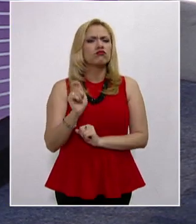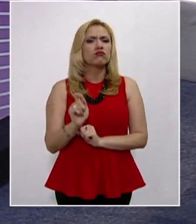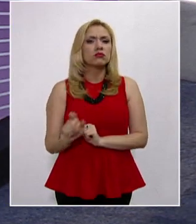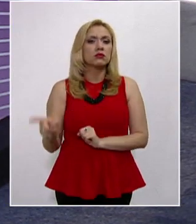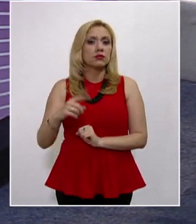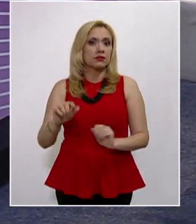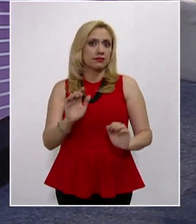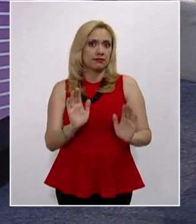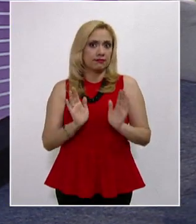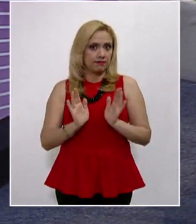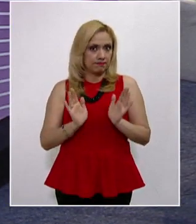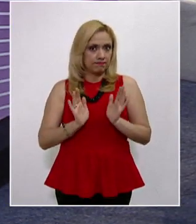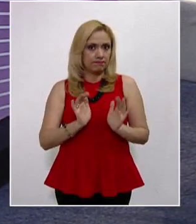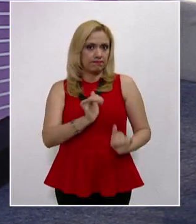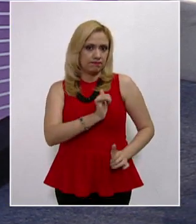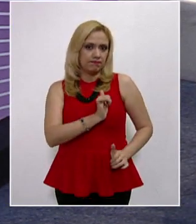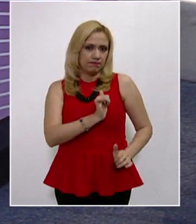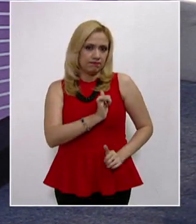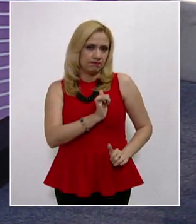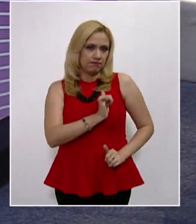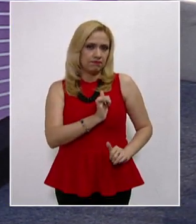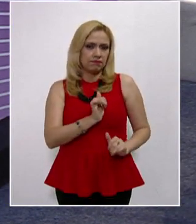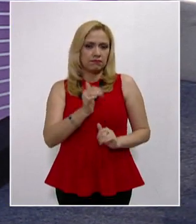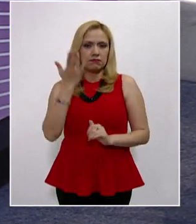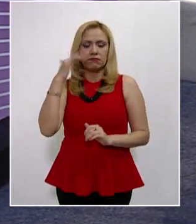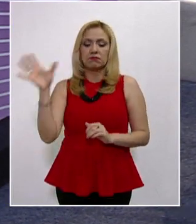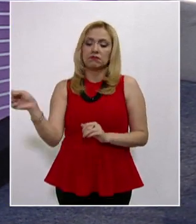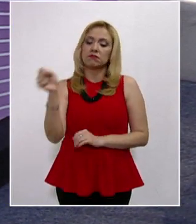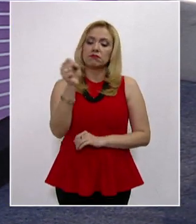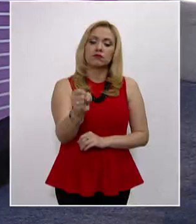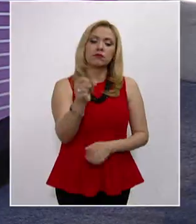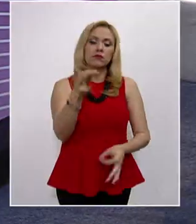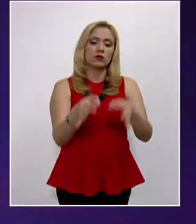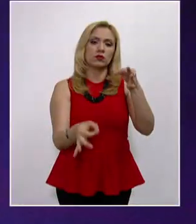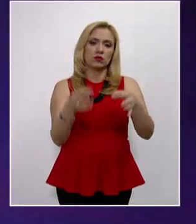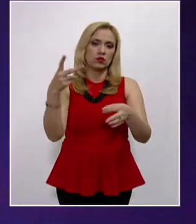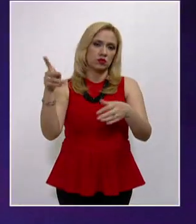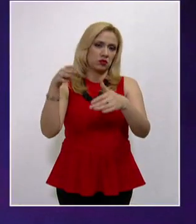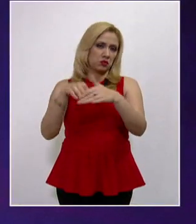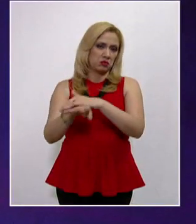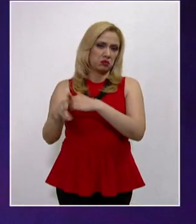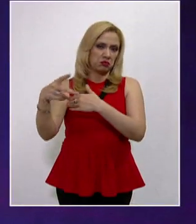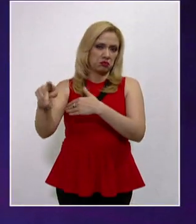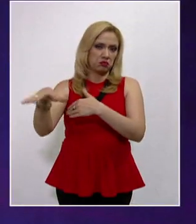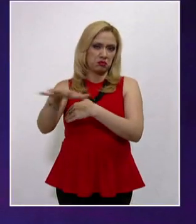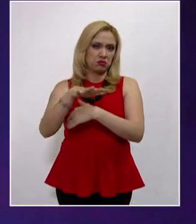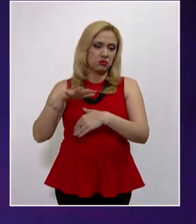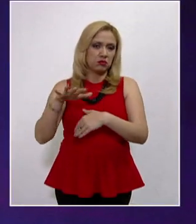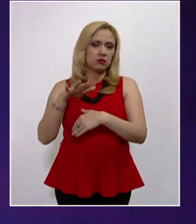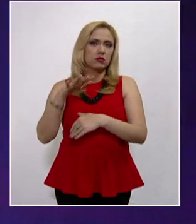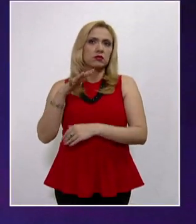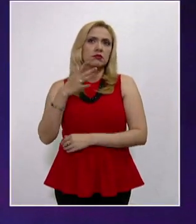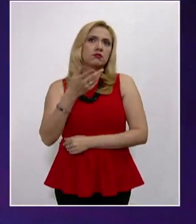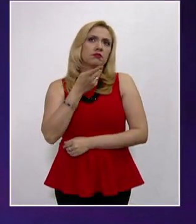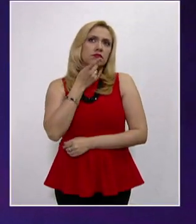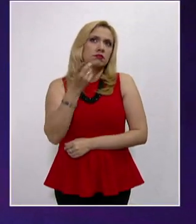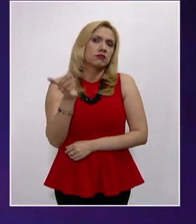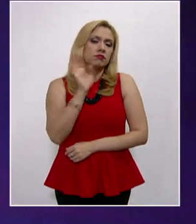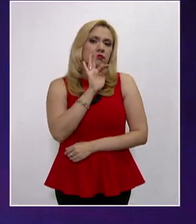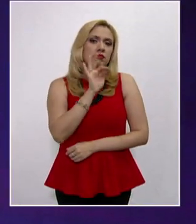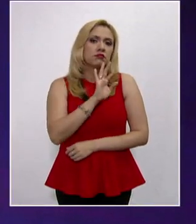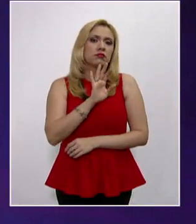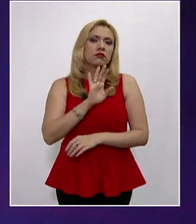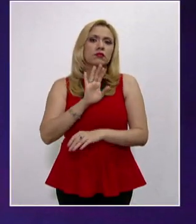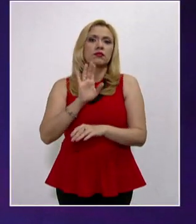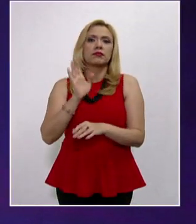propios militares que eran juzgados ante los tribunales militares hablaban de posibles afectaciones a su